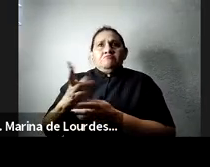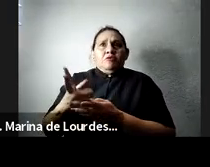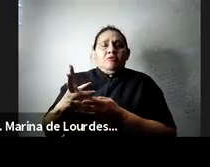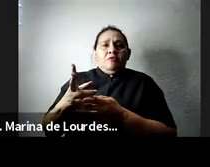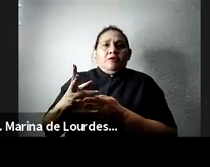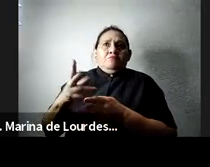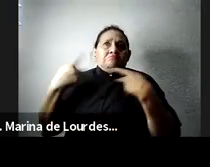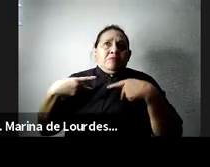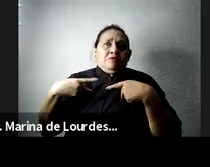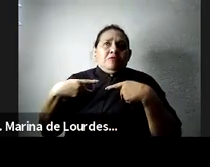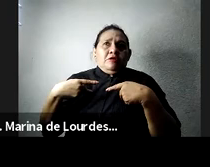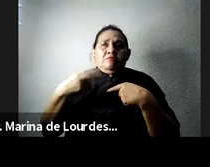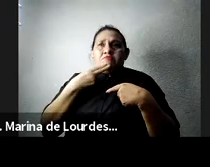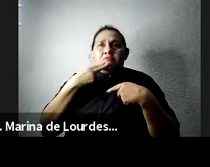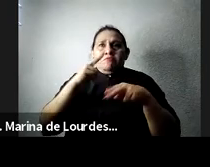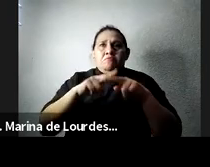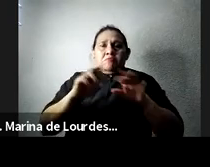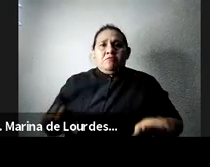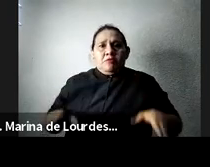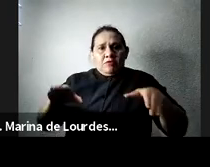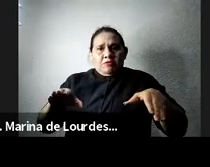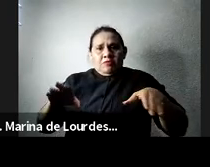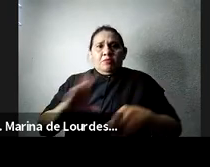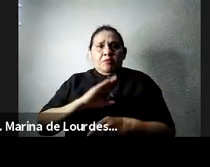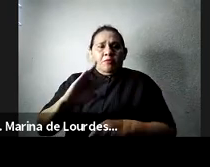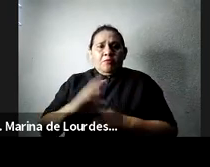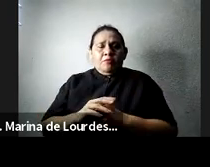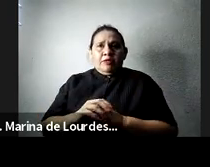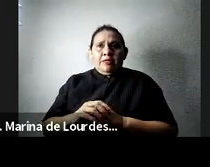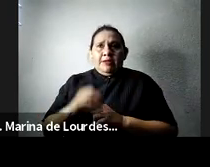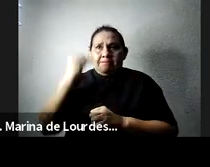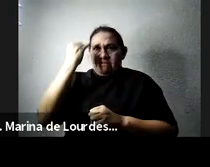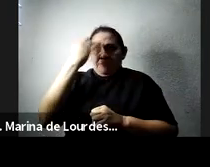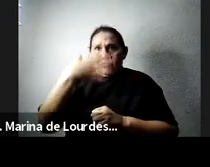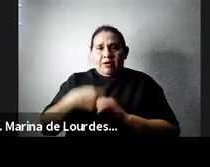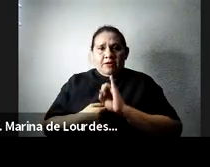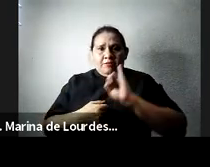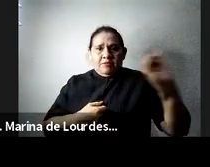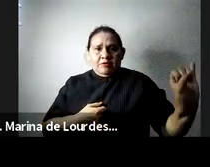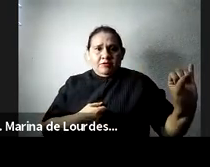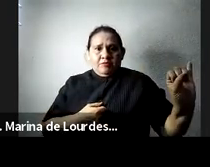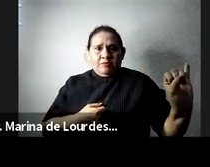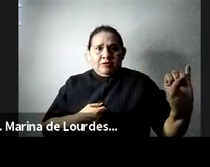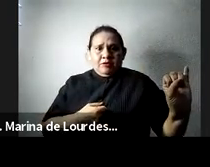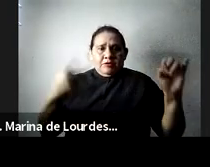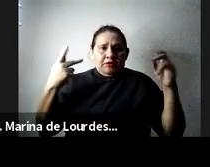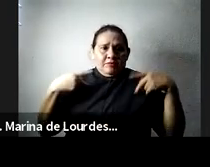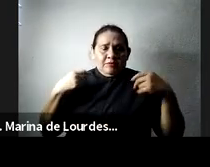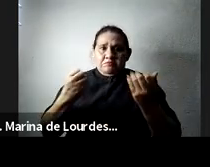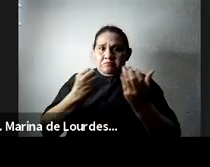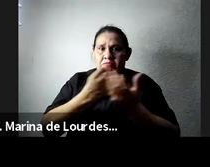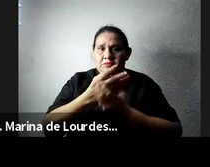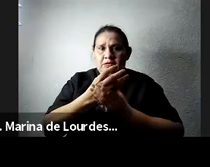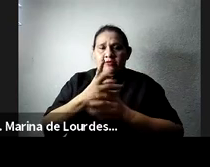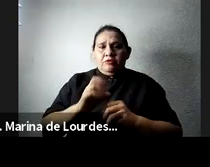de ruedas. Como podemos ver en la imagen de la izquierda, la persona en silla de ruedas sale de una